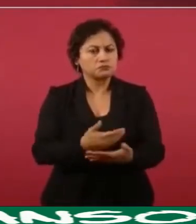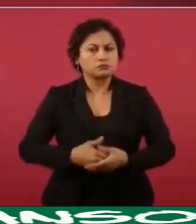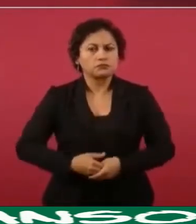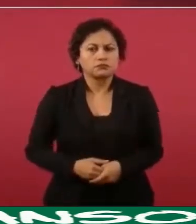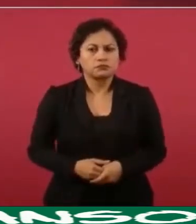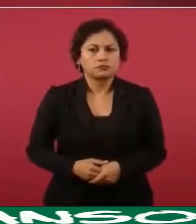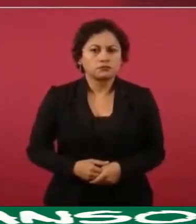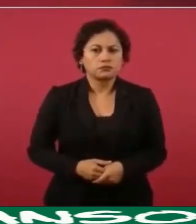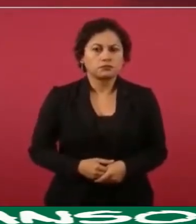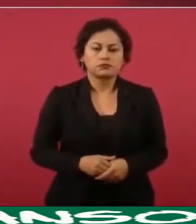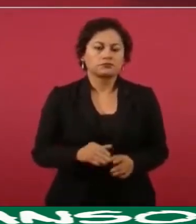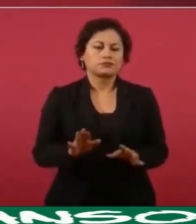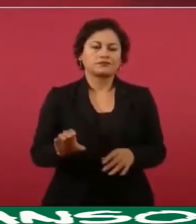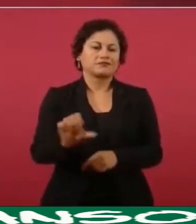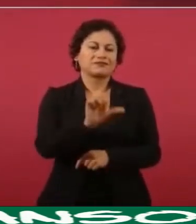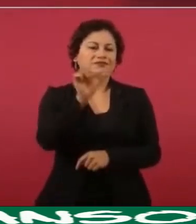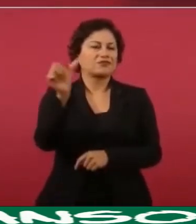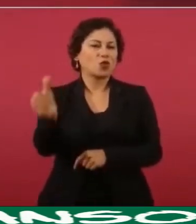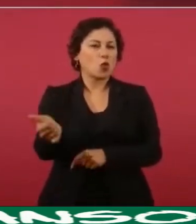es otro tipo de cosas.